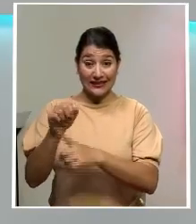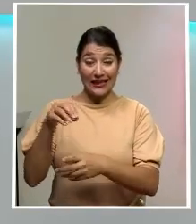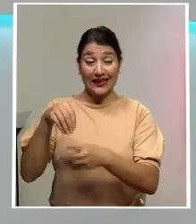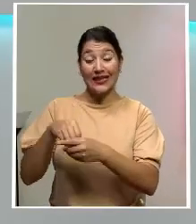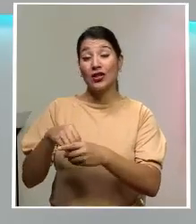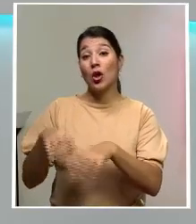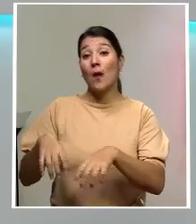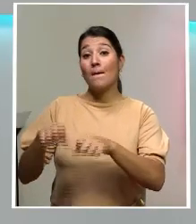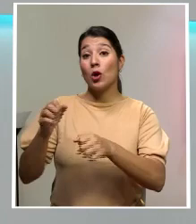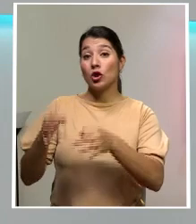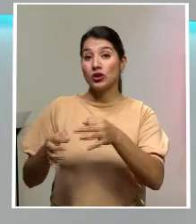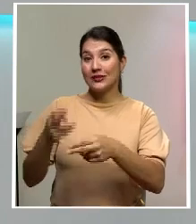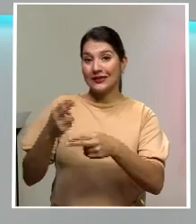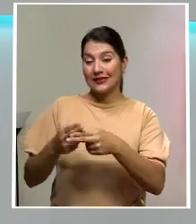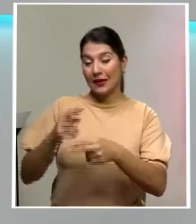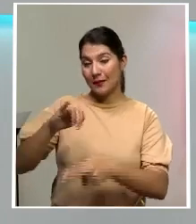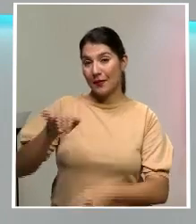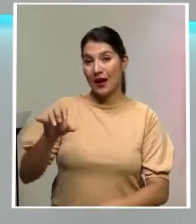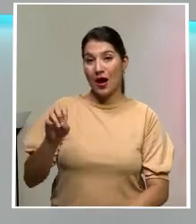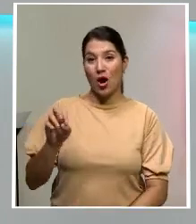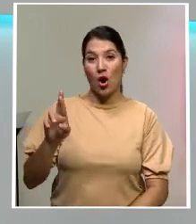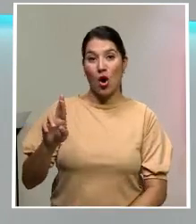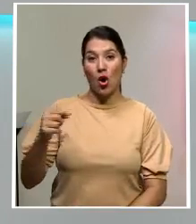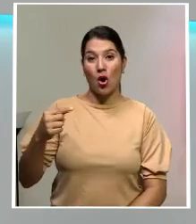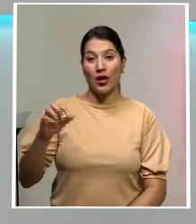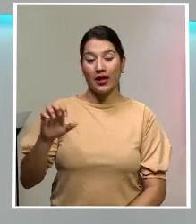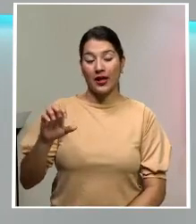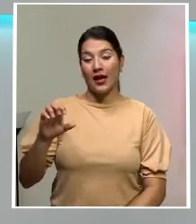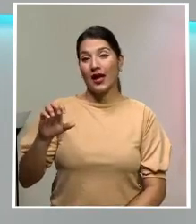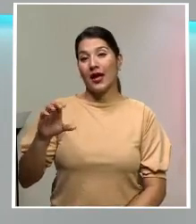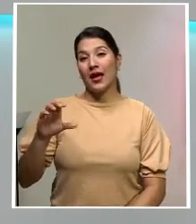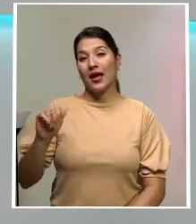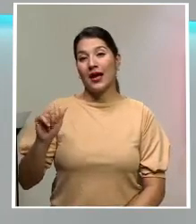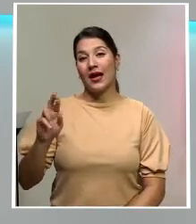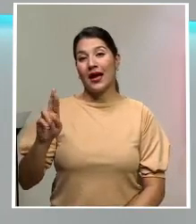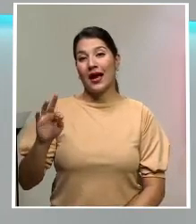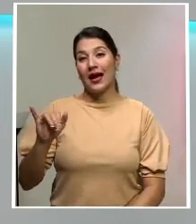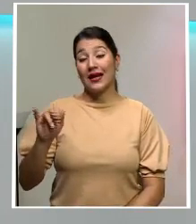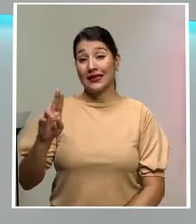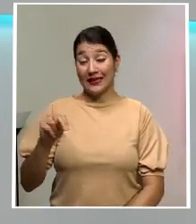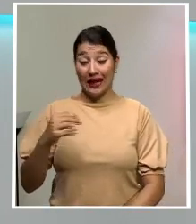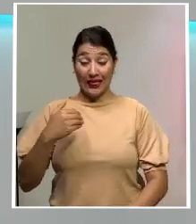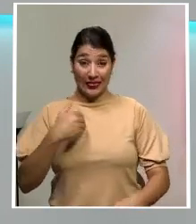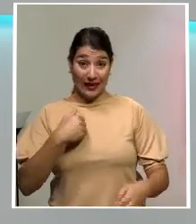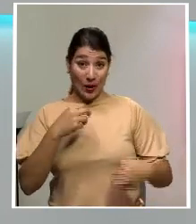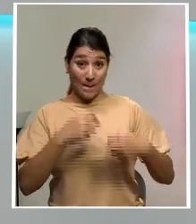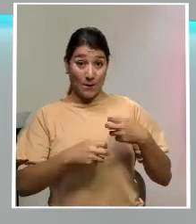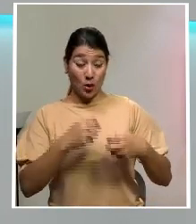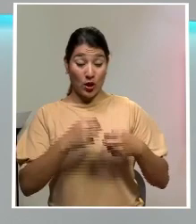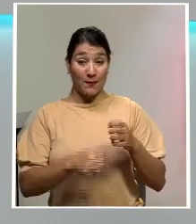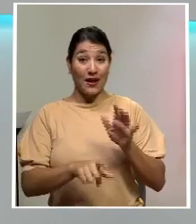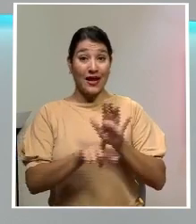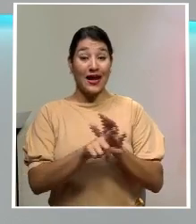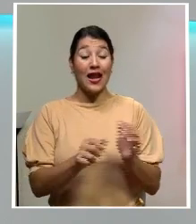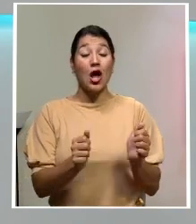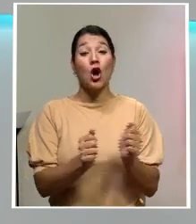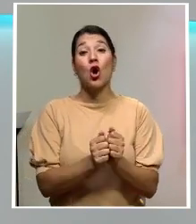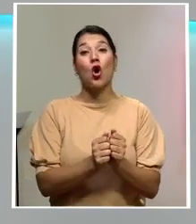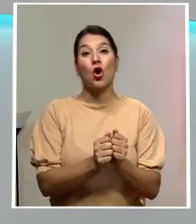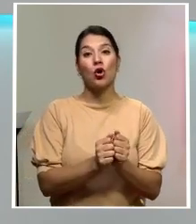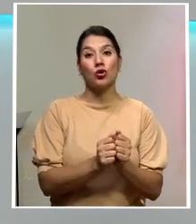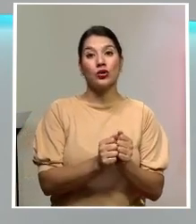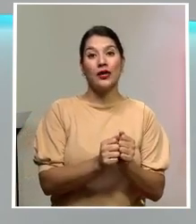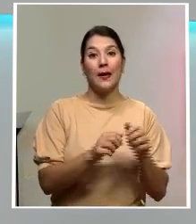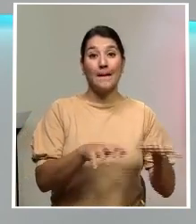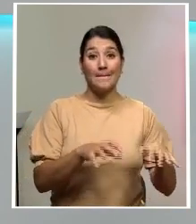Jorge Cartín, quien mantiene un enfrentamiento legal con la magistrada de la Sala Primera, Roxana Chacón, reclamó